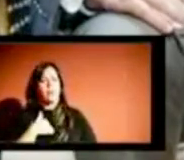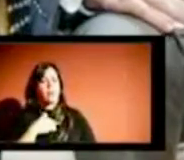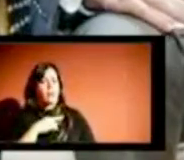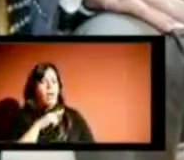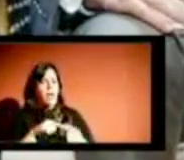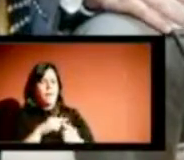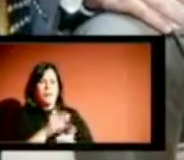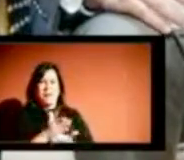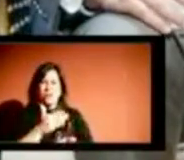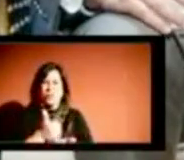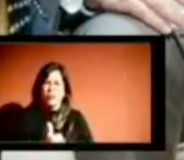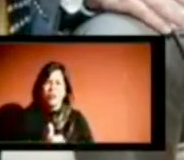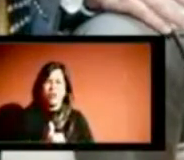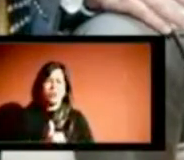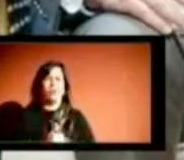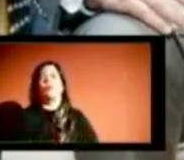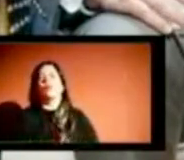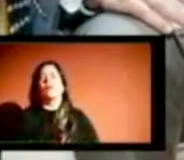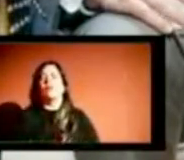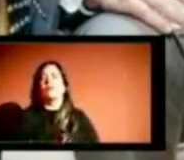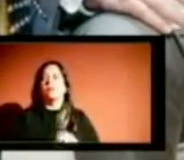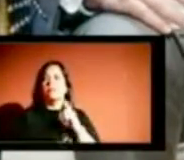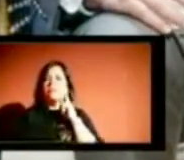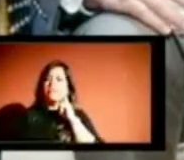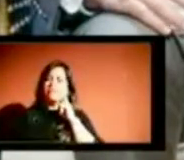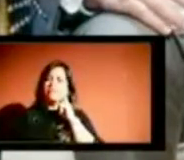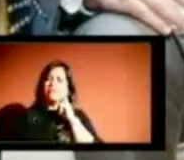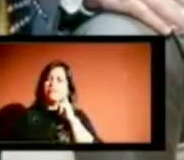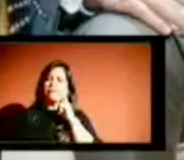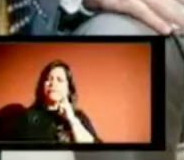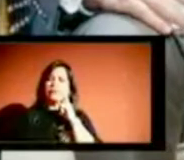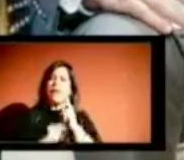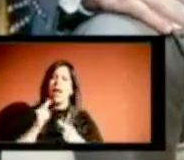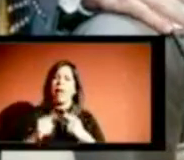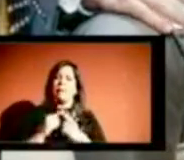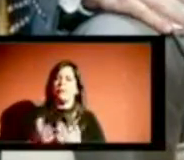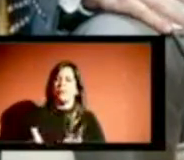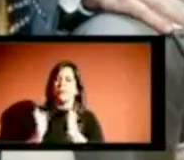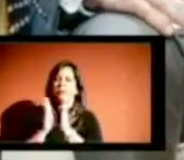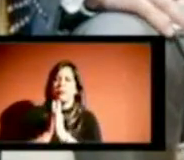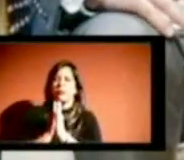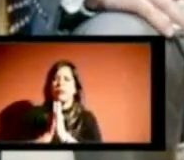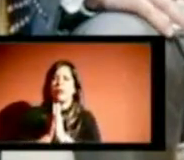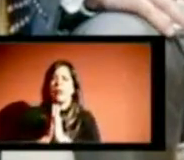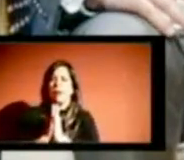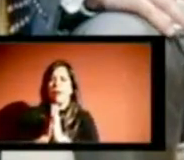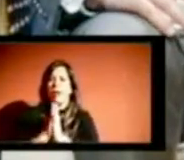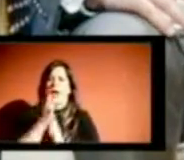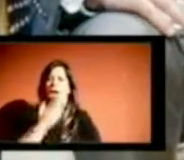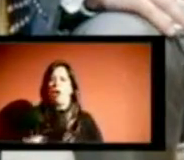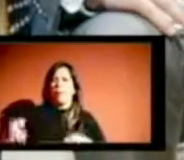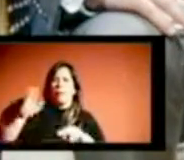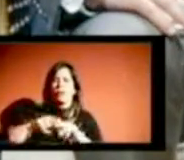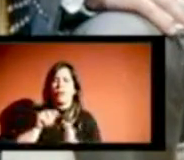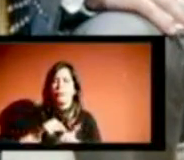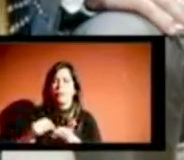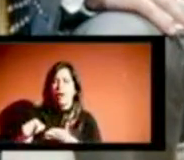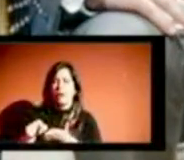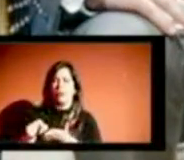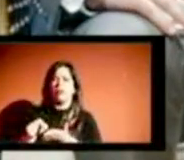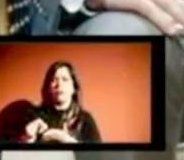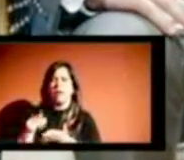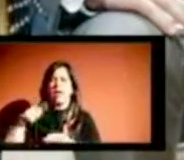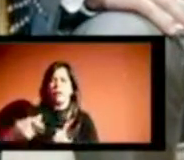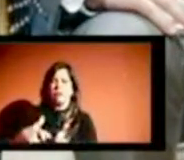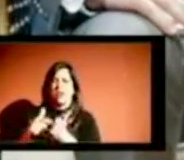de presupuesto, con relación a la solicitud que están haciendo los paramédicos sobre el aumento de sueldo, ellos exigen